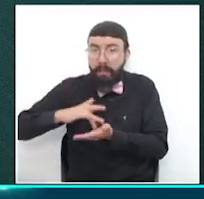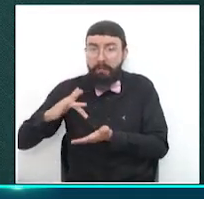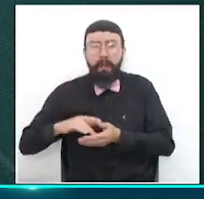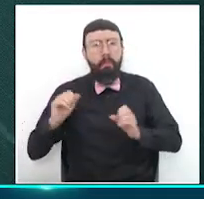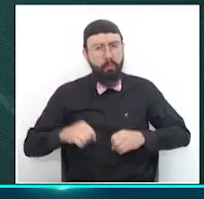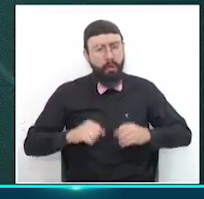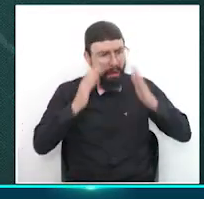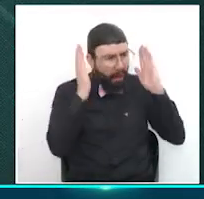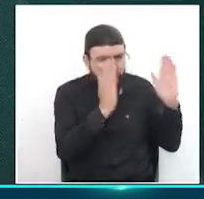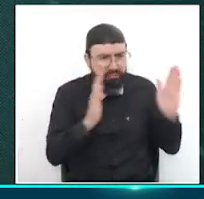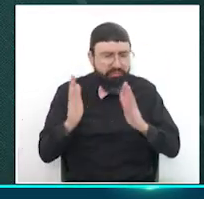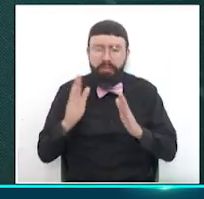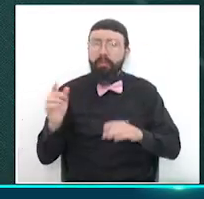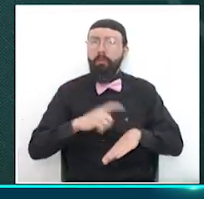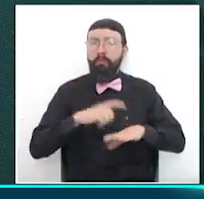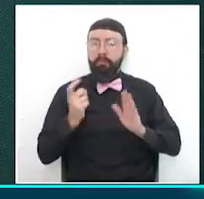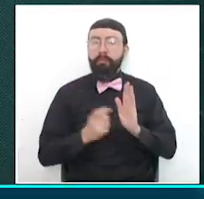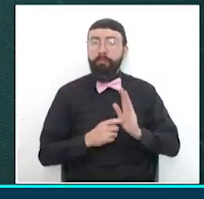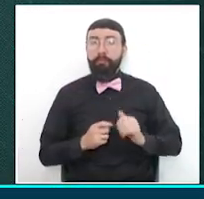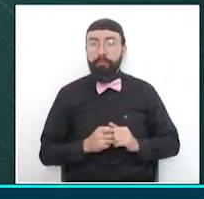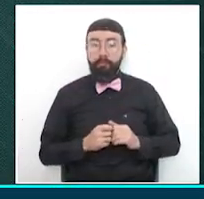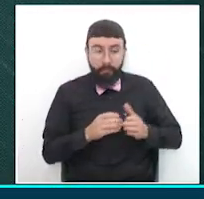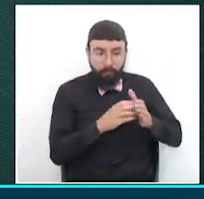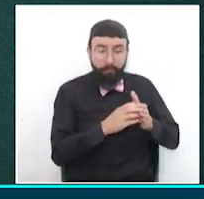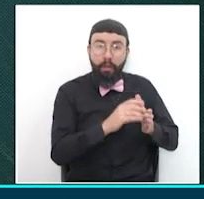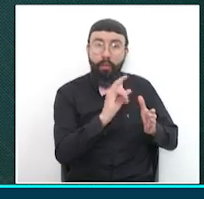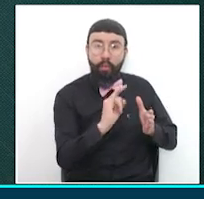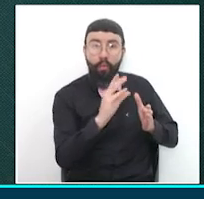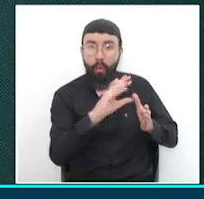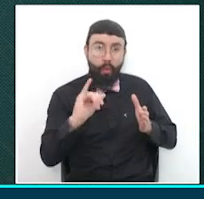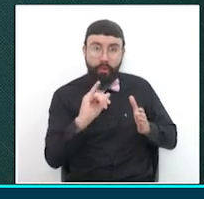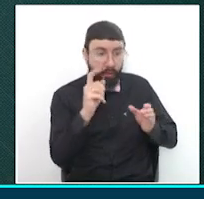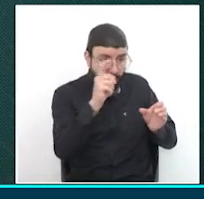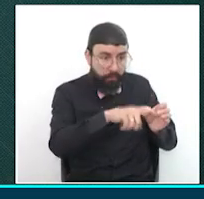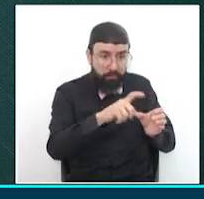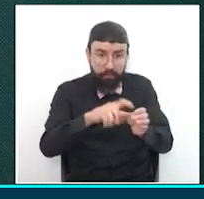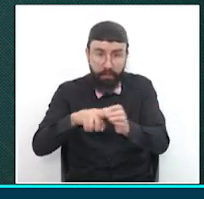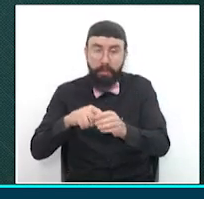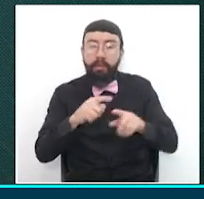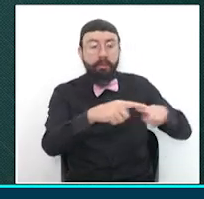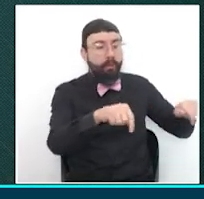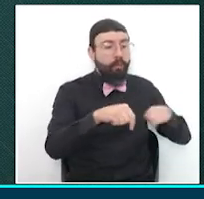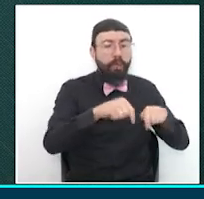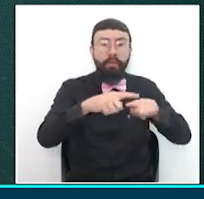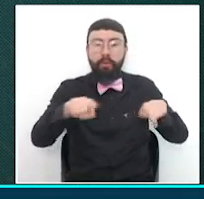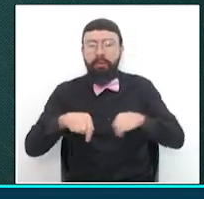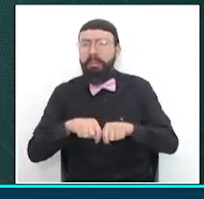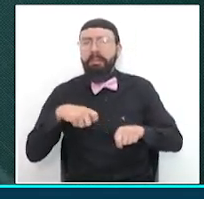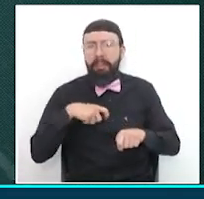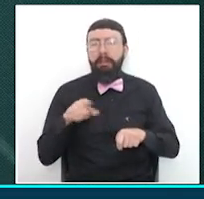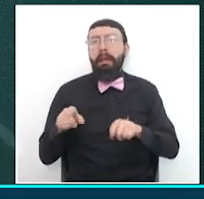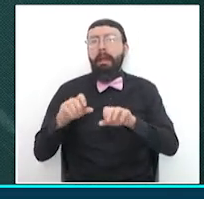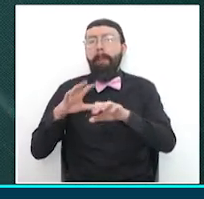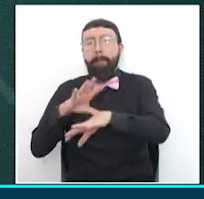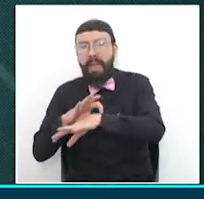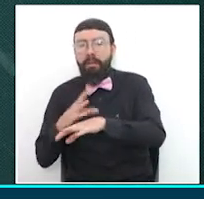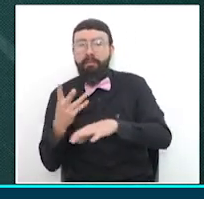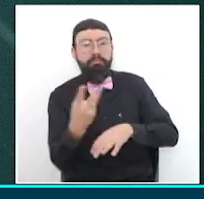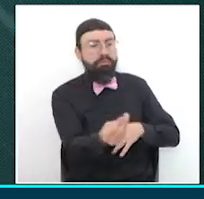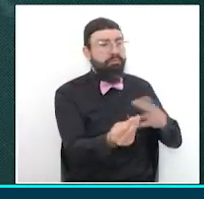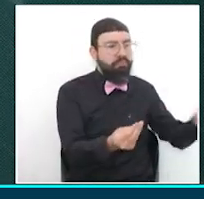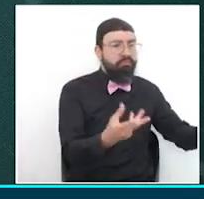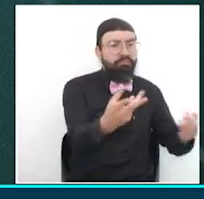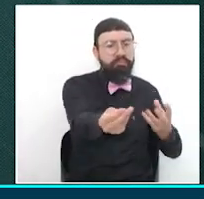pública. Las unidades de cuidados intensivos tienen grupos multidisciplinarios. Existen